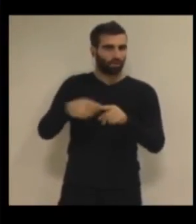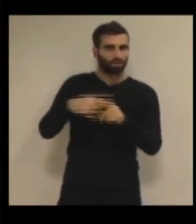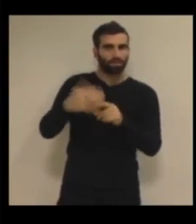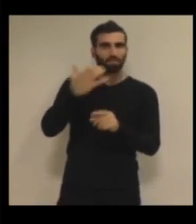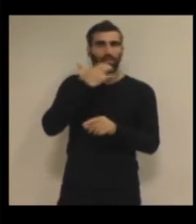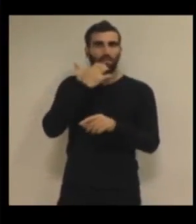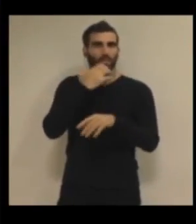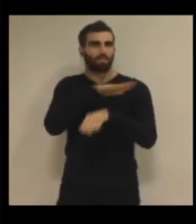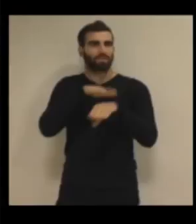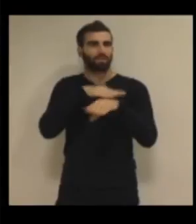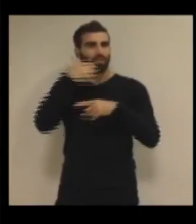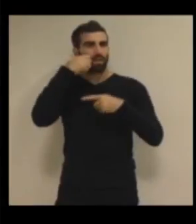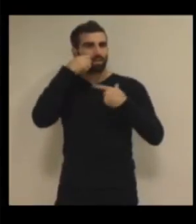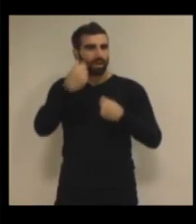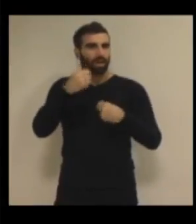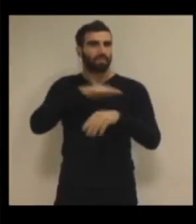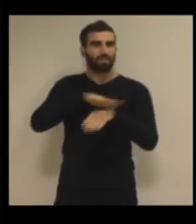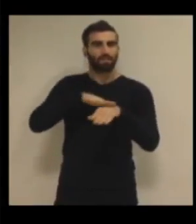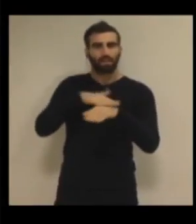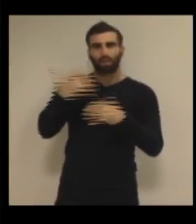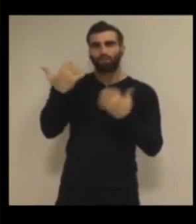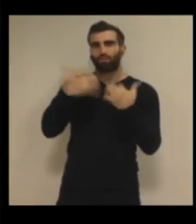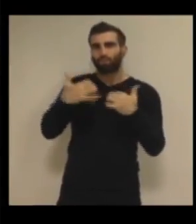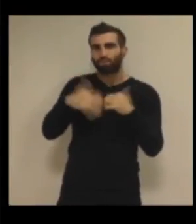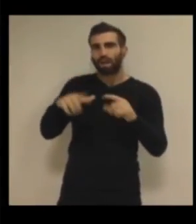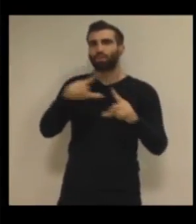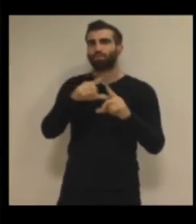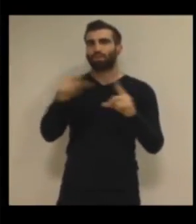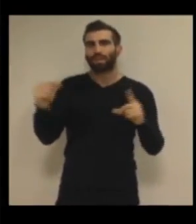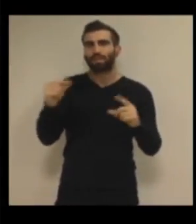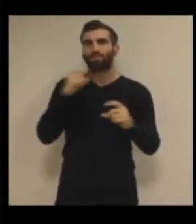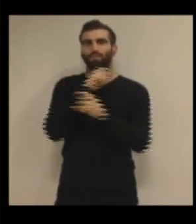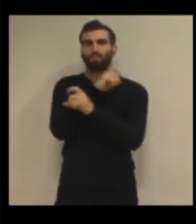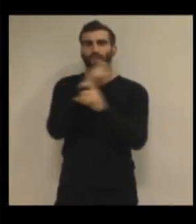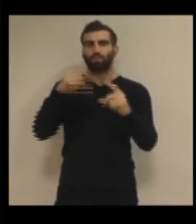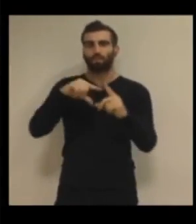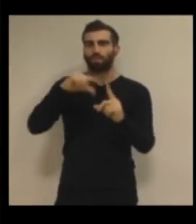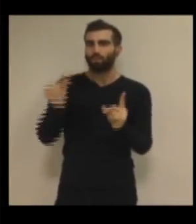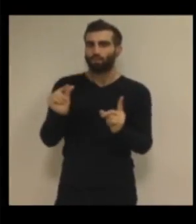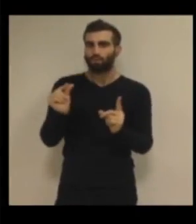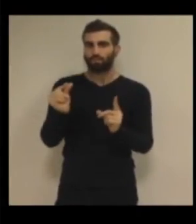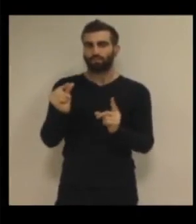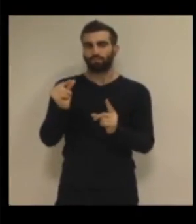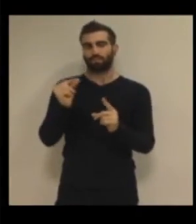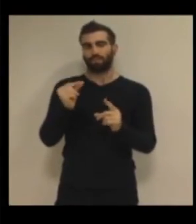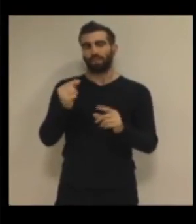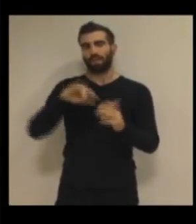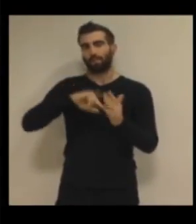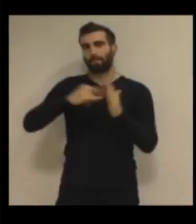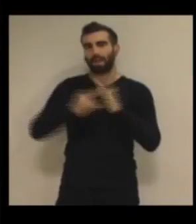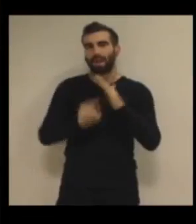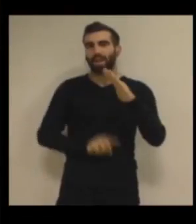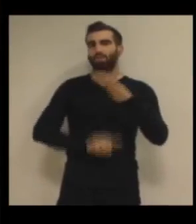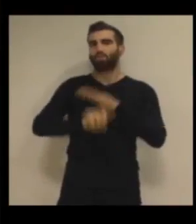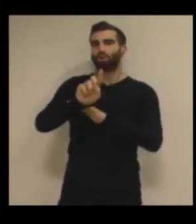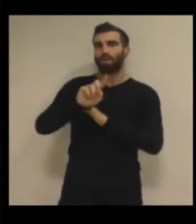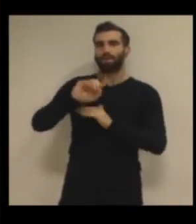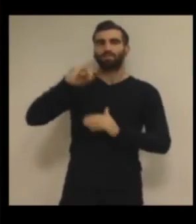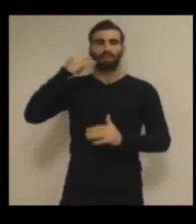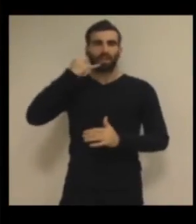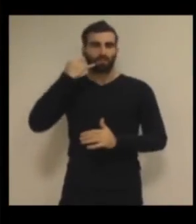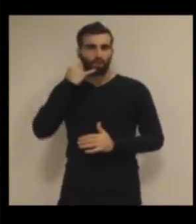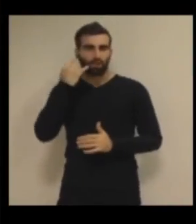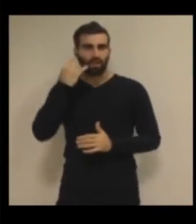Sanidad, Ministerio de Industria, Corte Inglés, Fundación Vodafone, Acciona, Telefónica, el CRE de